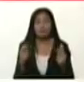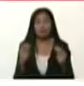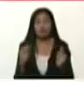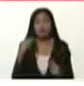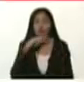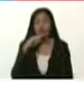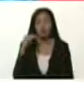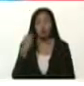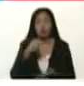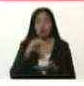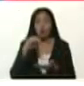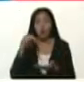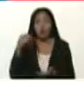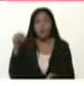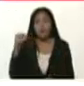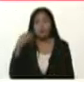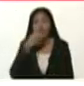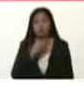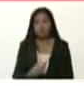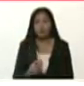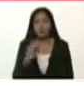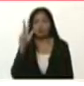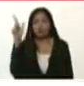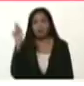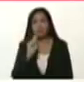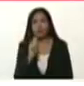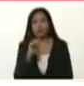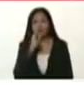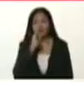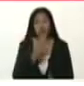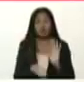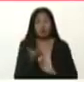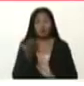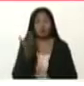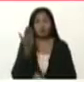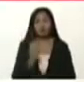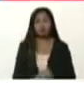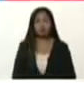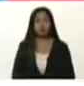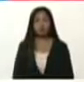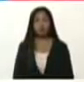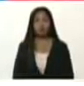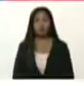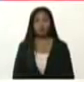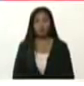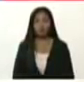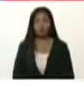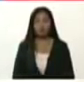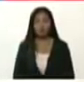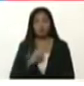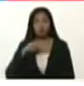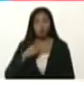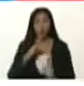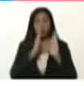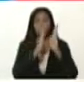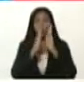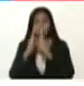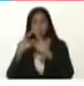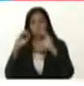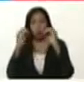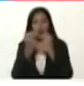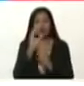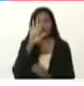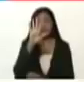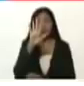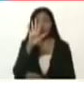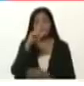octubre, noviembre y diciembre. Y tengo varios anuncios bien importantes. Hemos organizado en 5